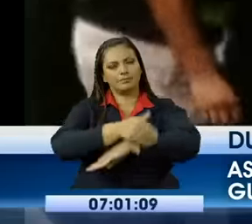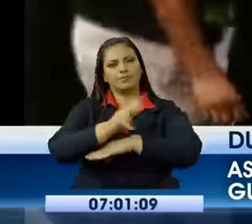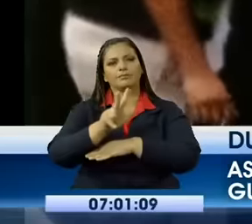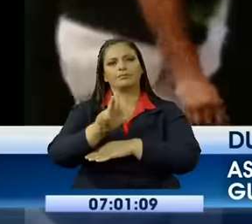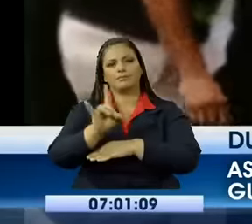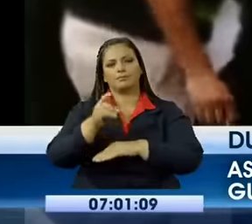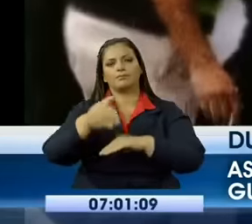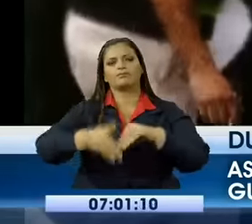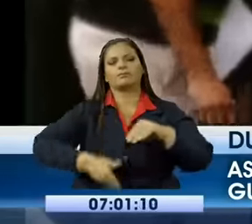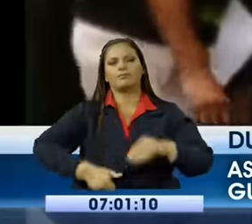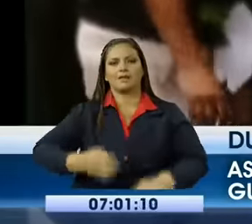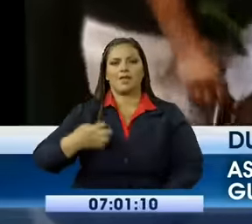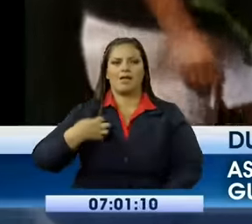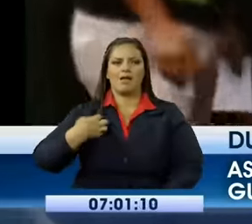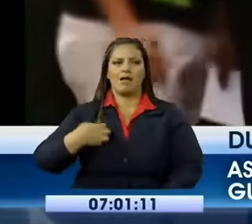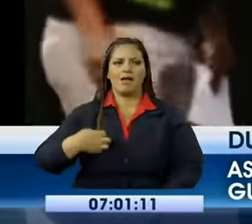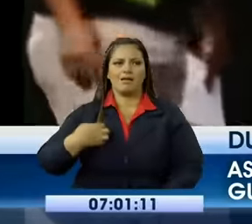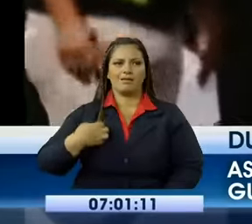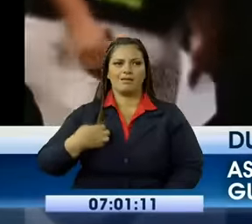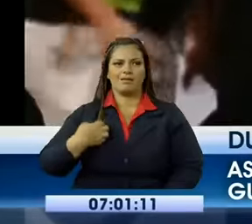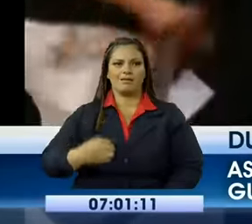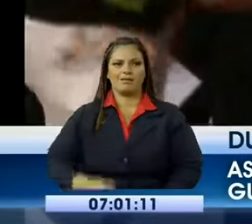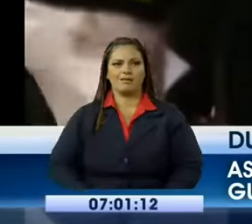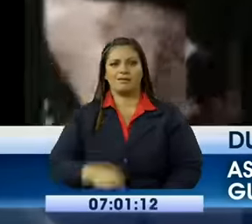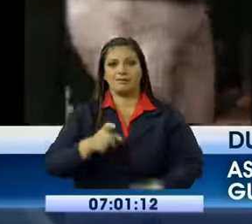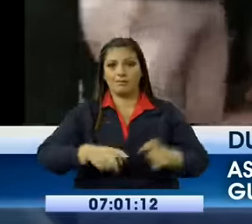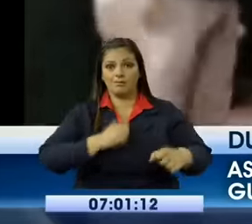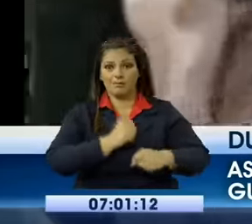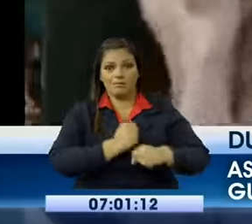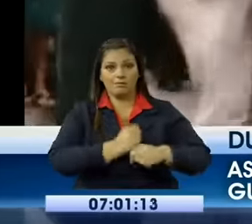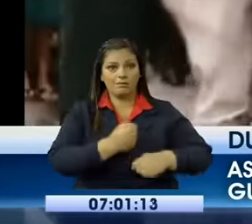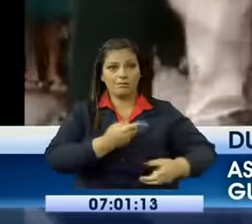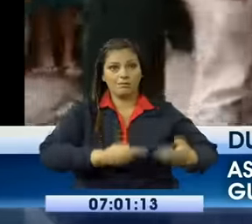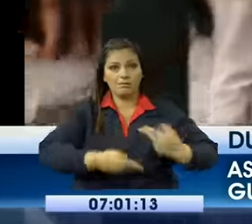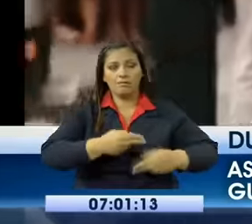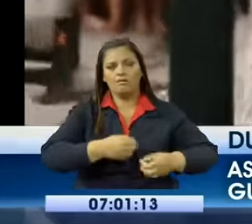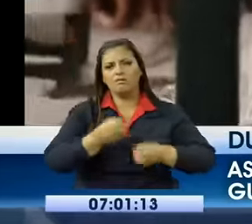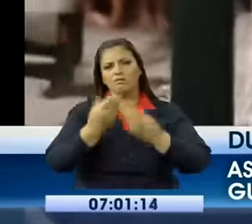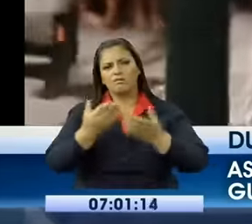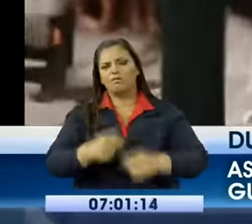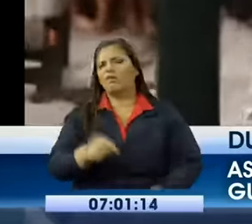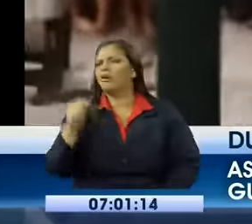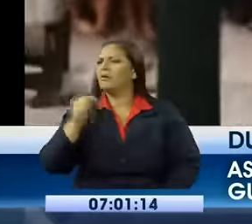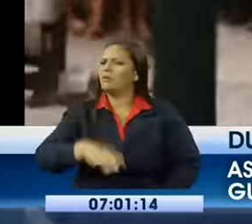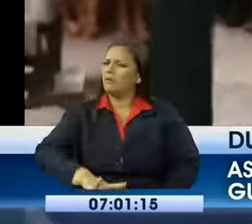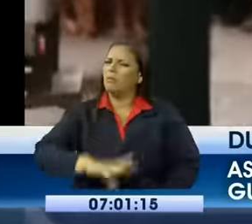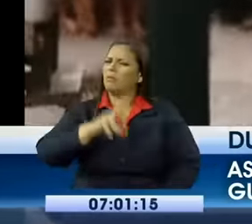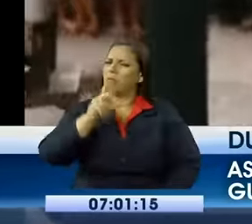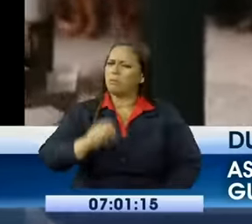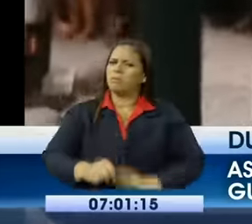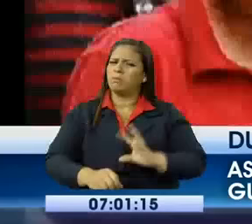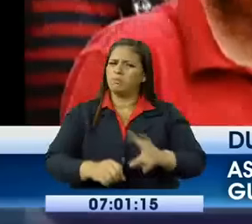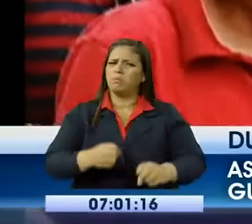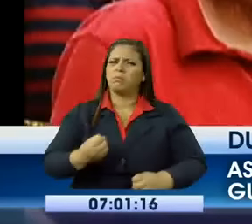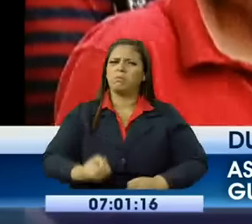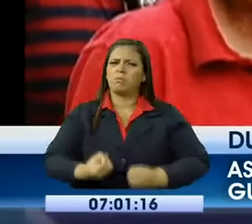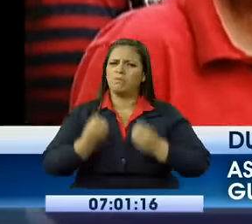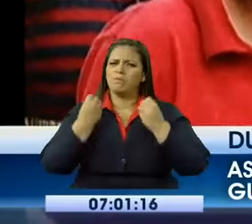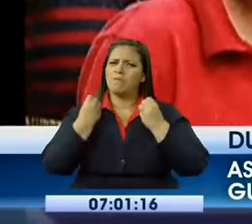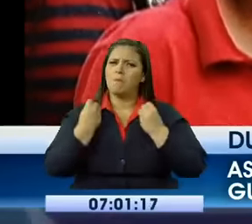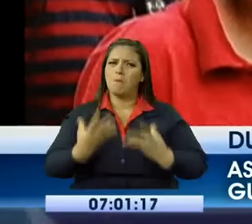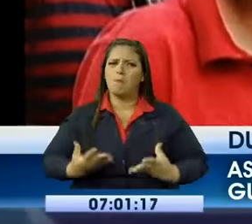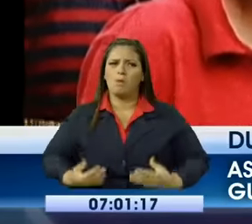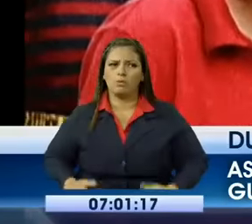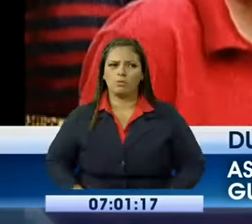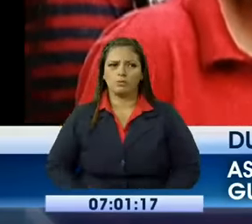Argentina, donde comerciantes señalan que la cosa se les ha vuelto desde hace rato color de hormiga. La gente